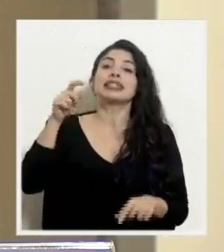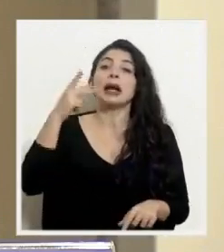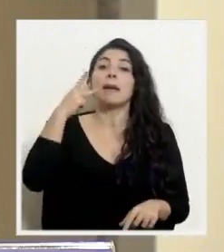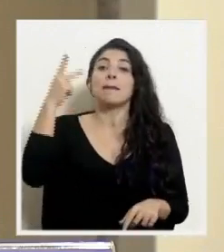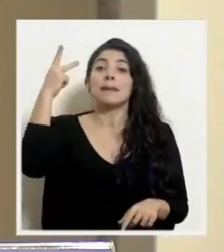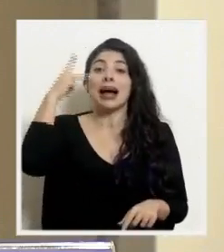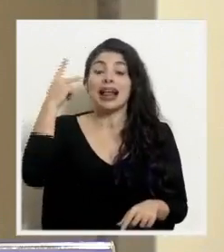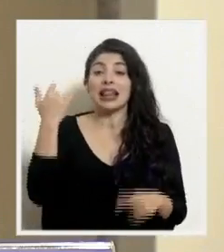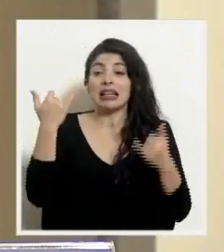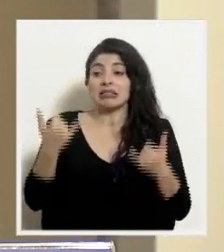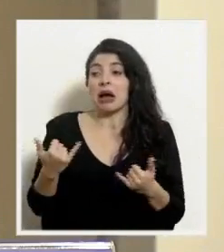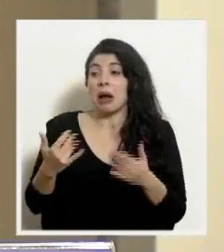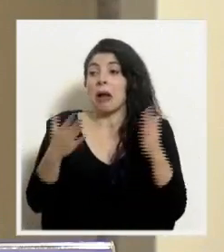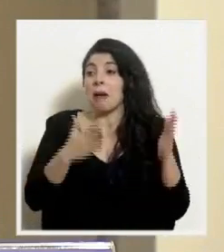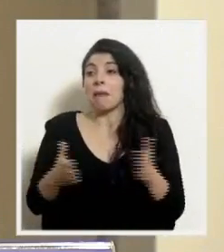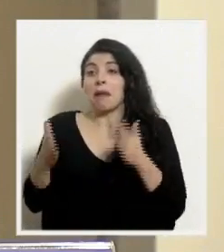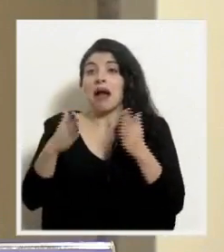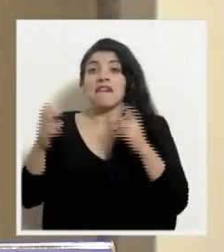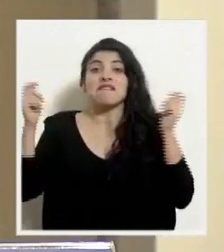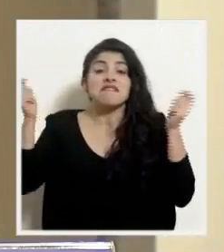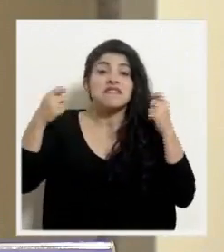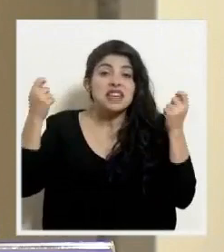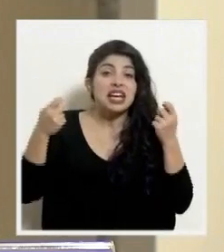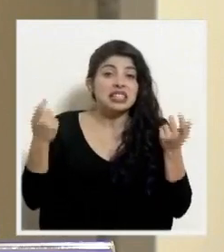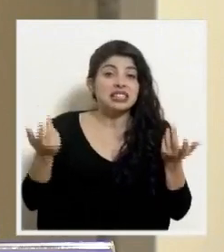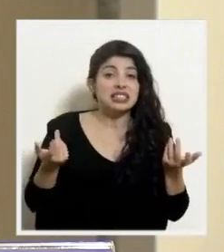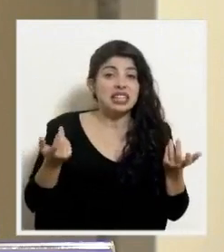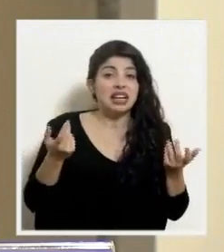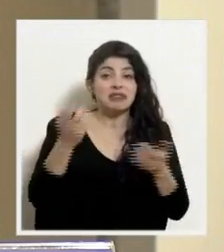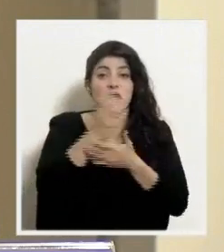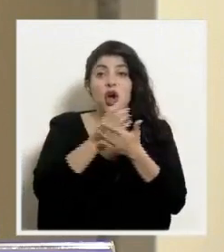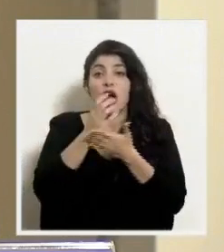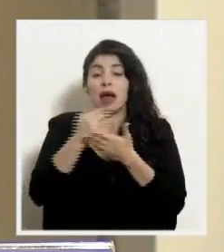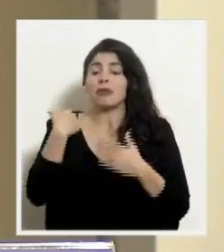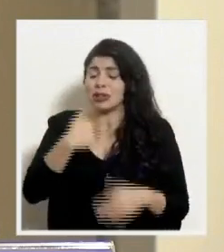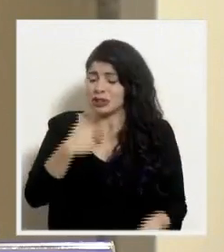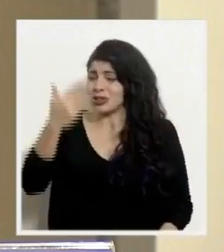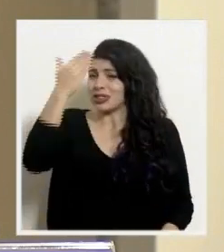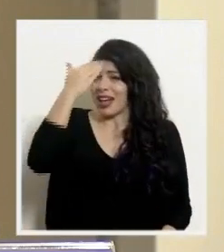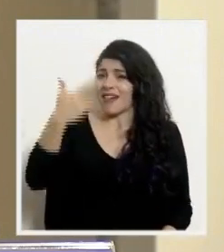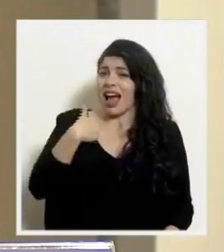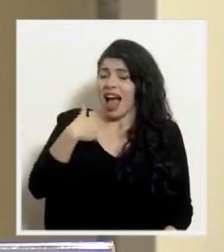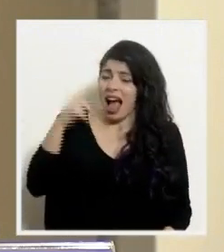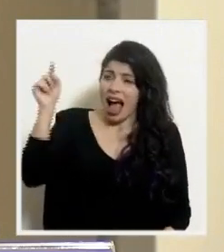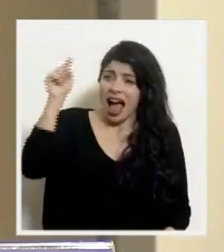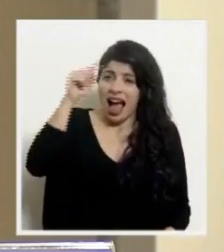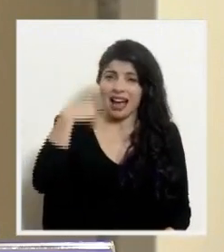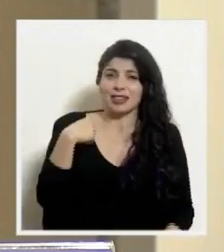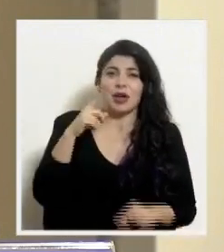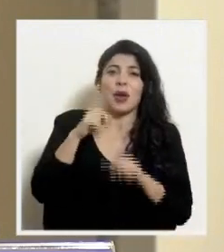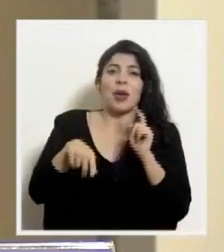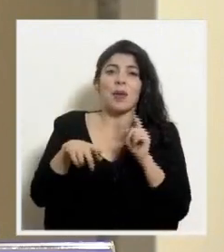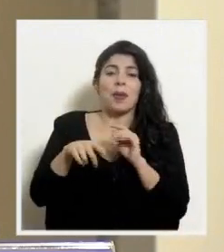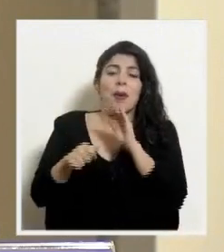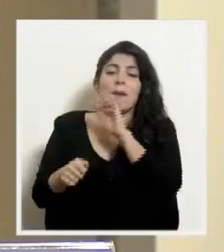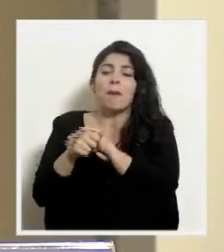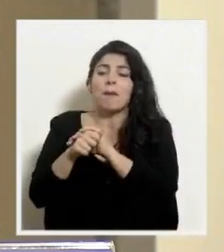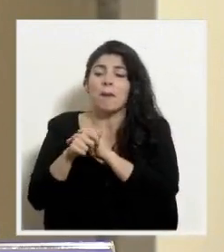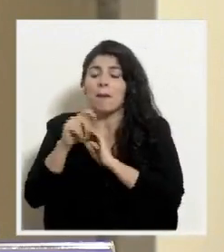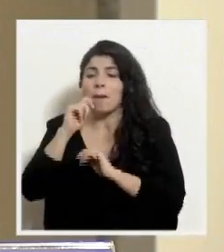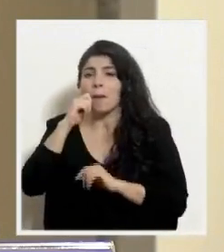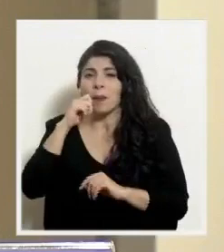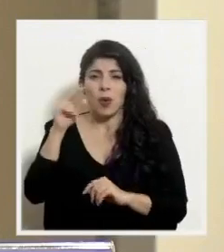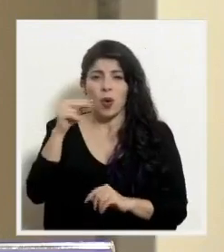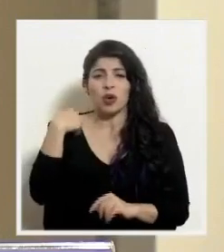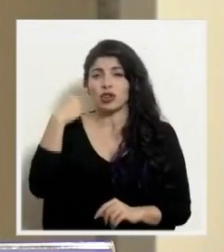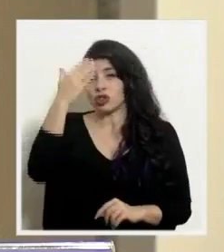están organizando fiestas en colegios, porque sabemos que eso existe, yo no voy a tapar el sol aquí con un dedo,